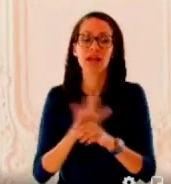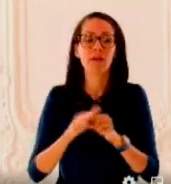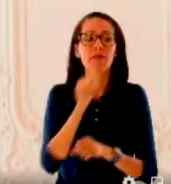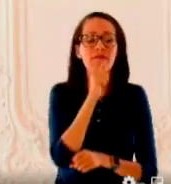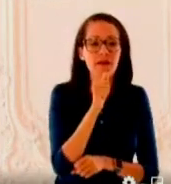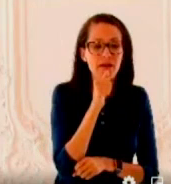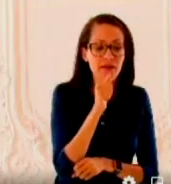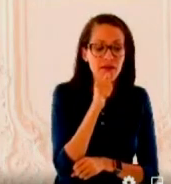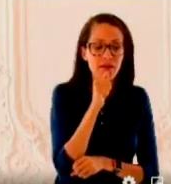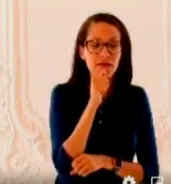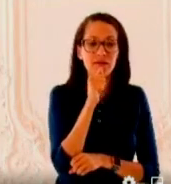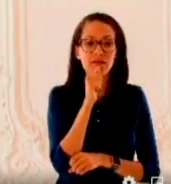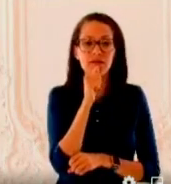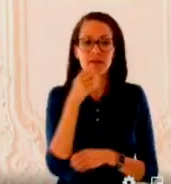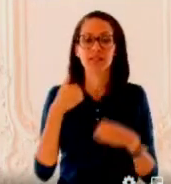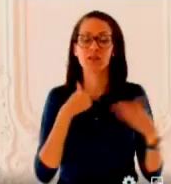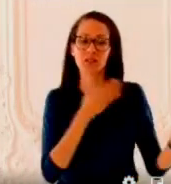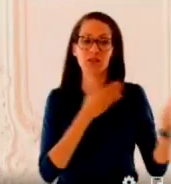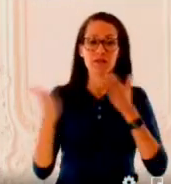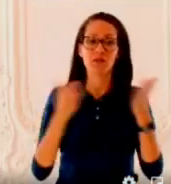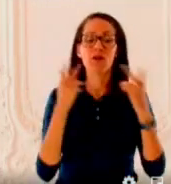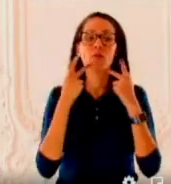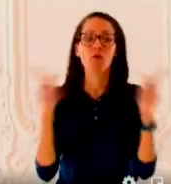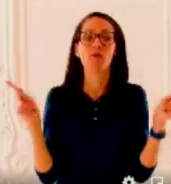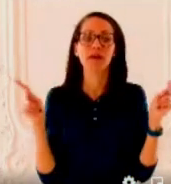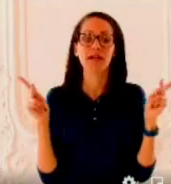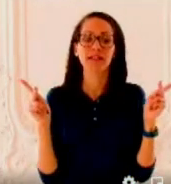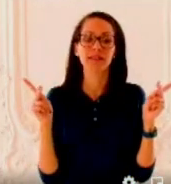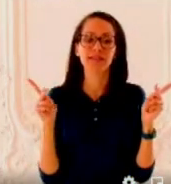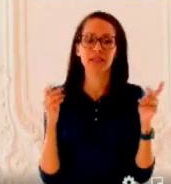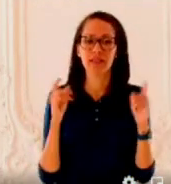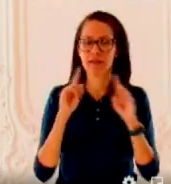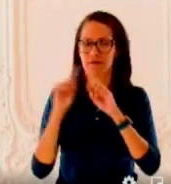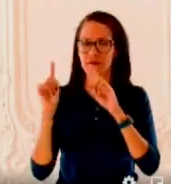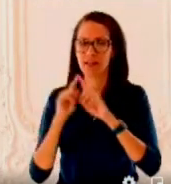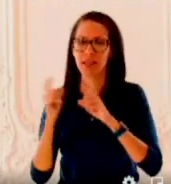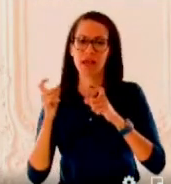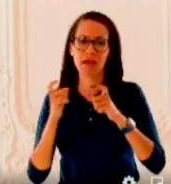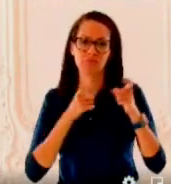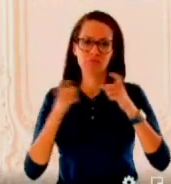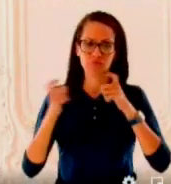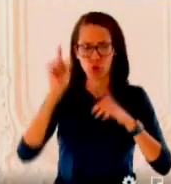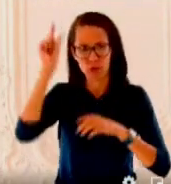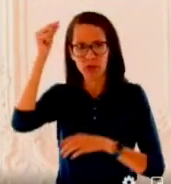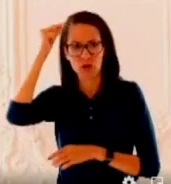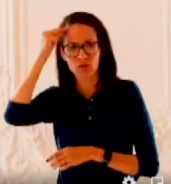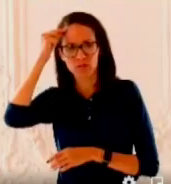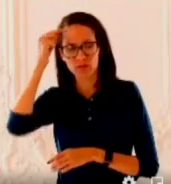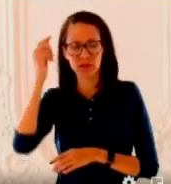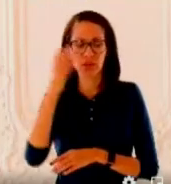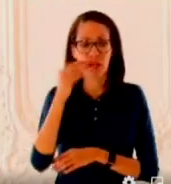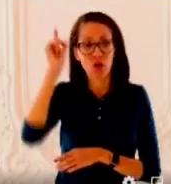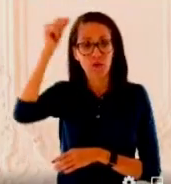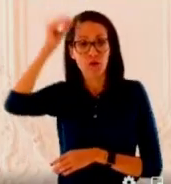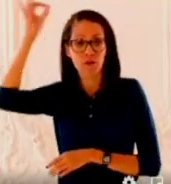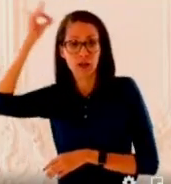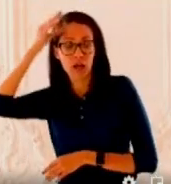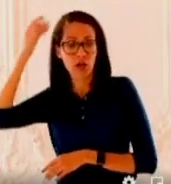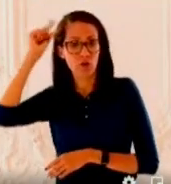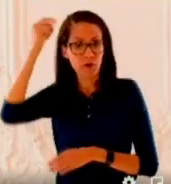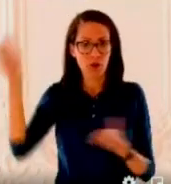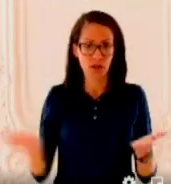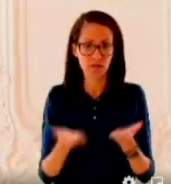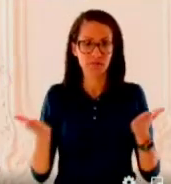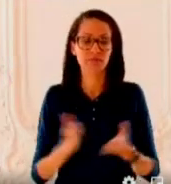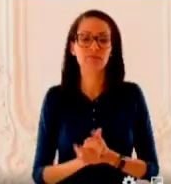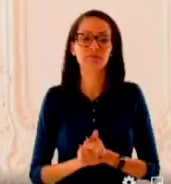sido servidora pública en varias administraciones, tanto en el gobierno federal como local, en el